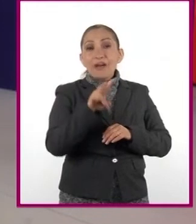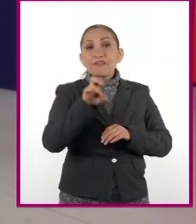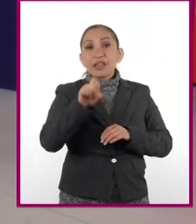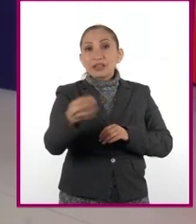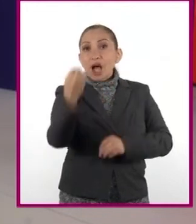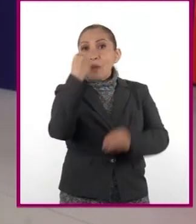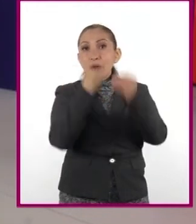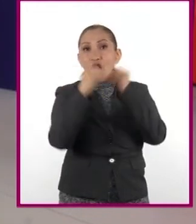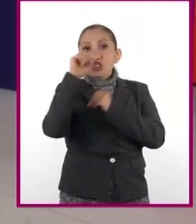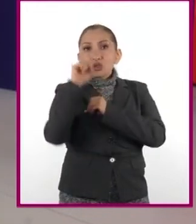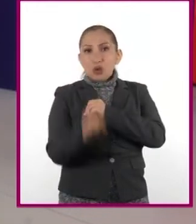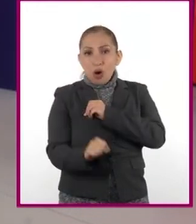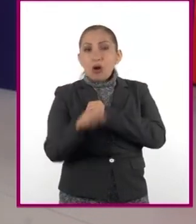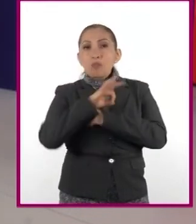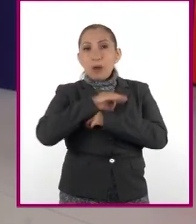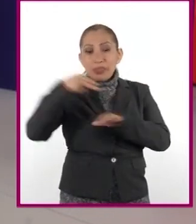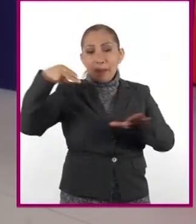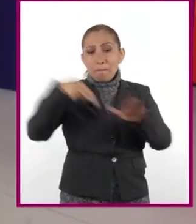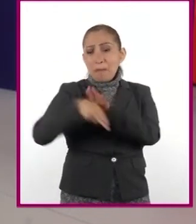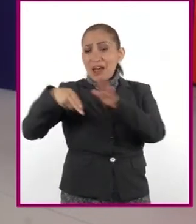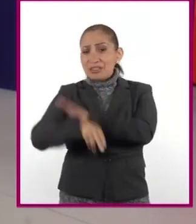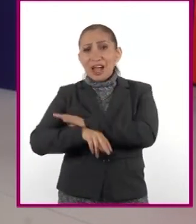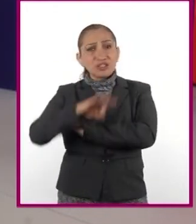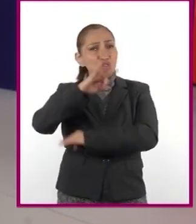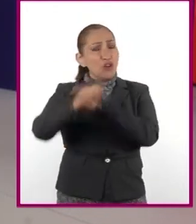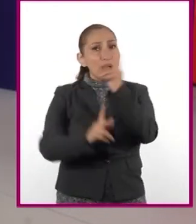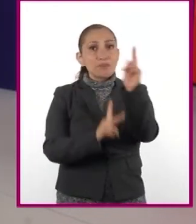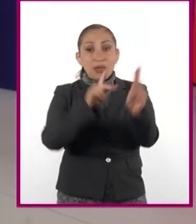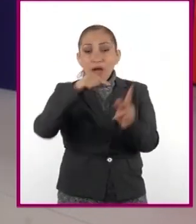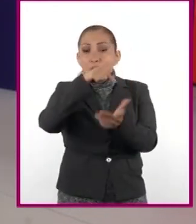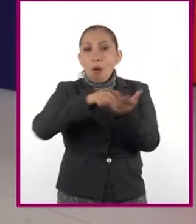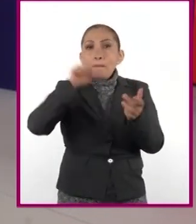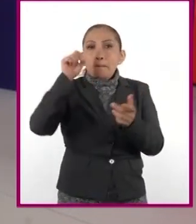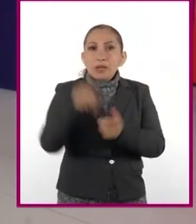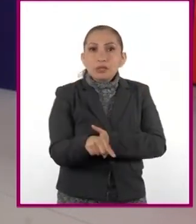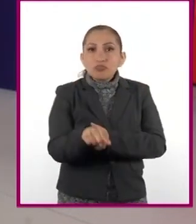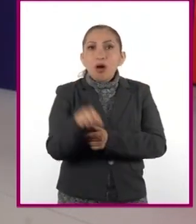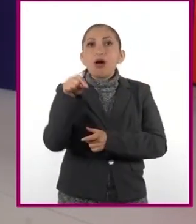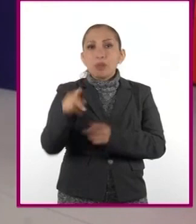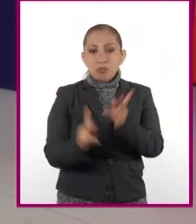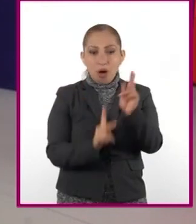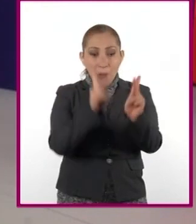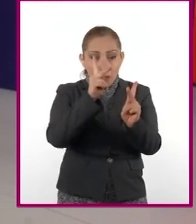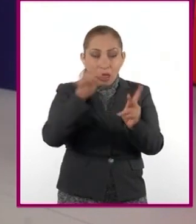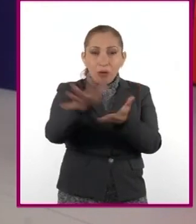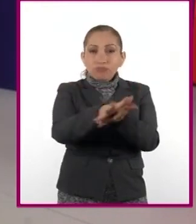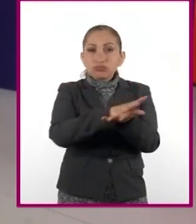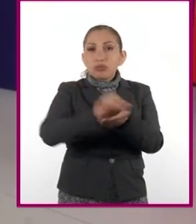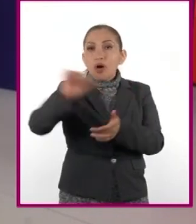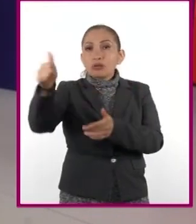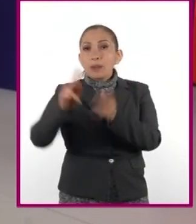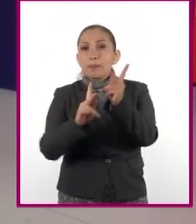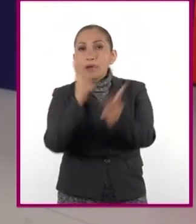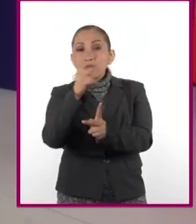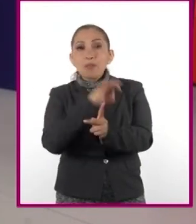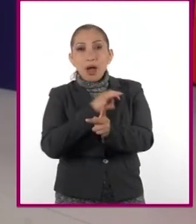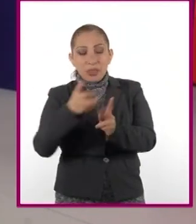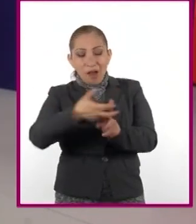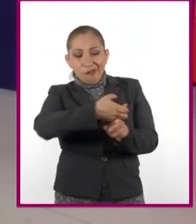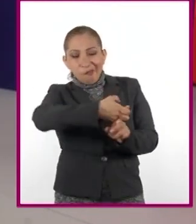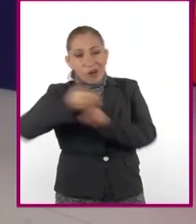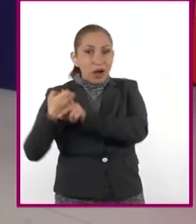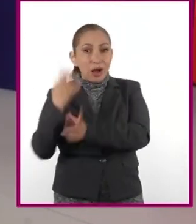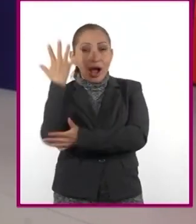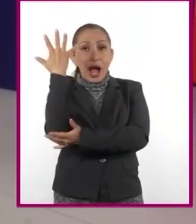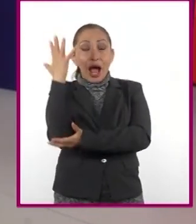se comió el sur, puede matar a todas las plantas de la zona en donde crece. Incluso puede arrancar